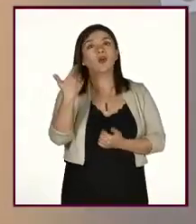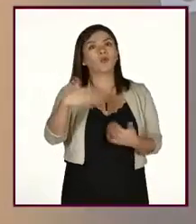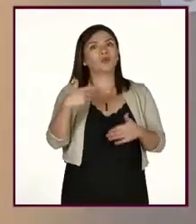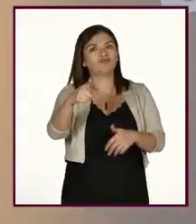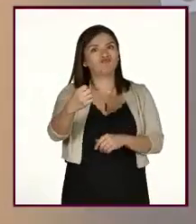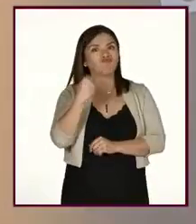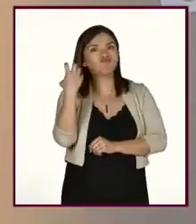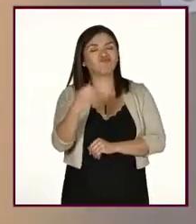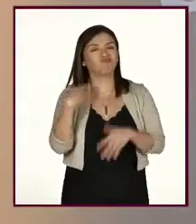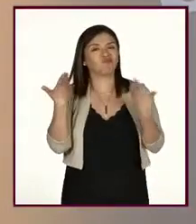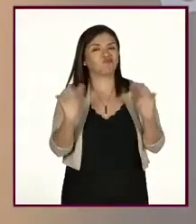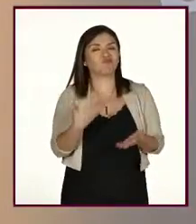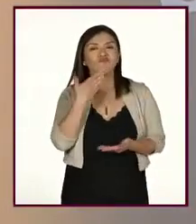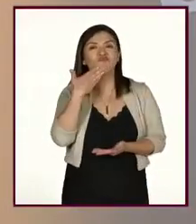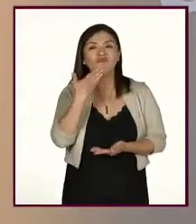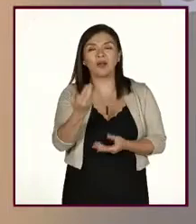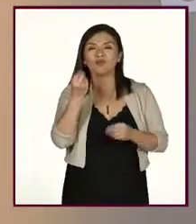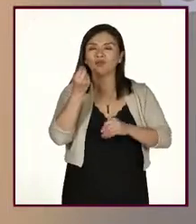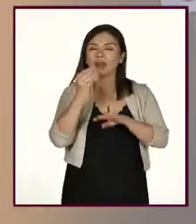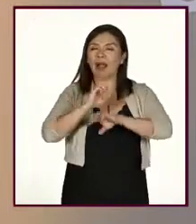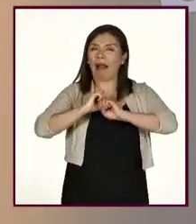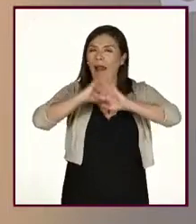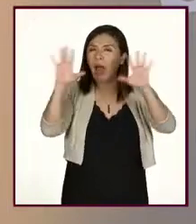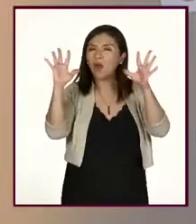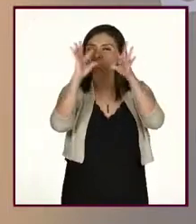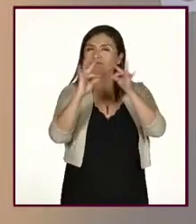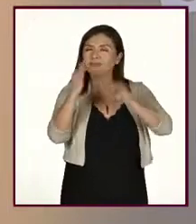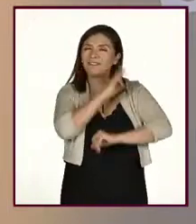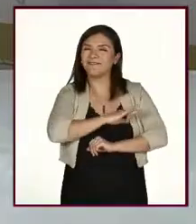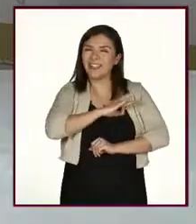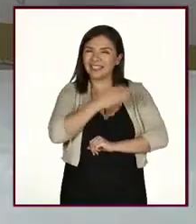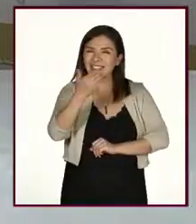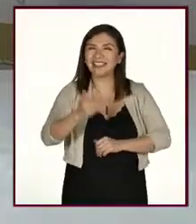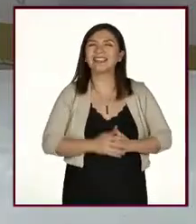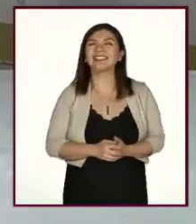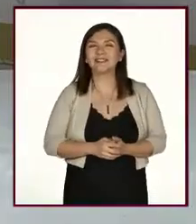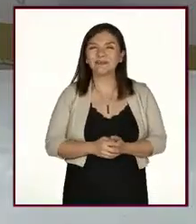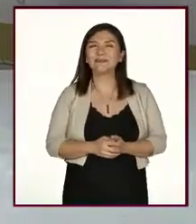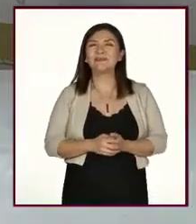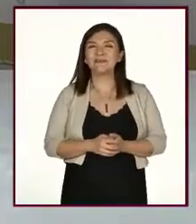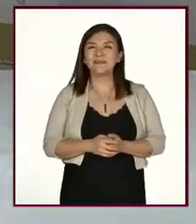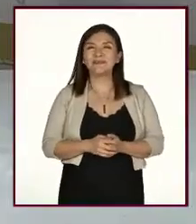excelente conferencia, doctor, muy bien explicado, felicidades. Muchas gracias.